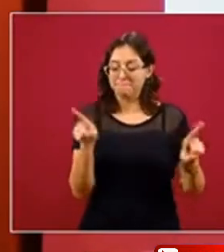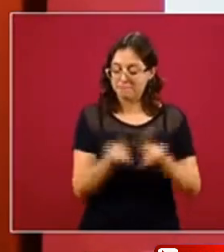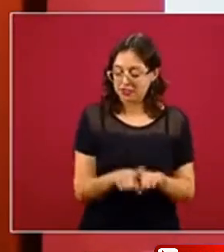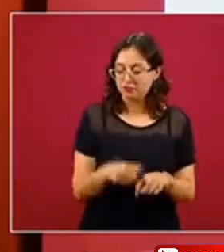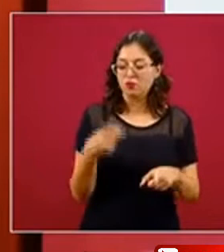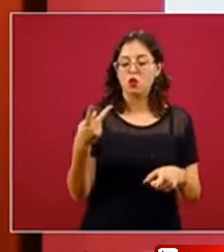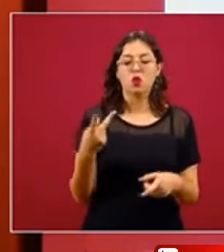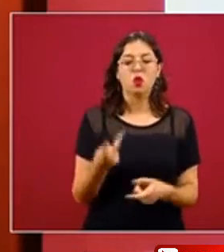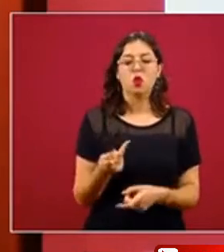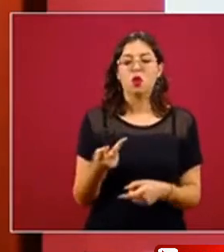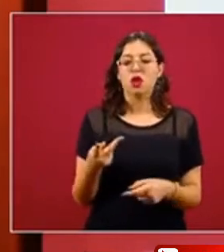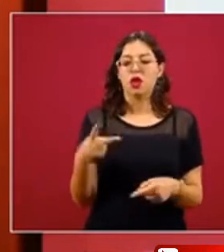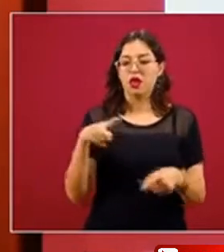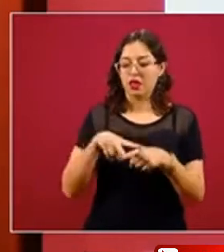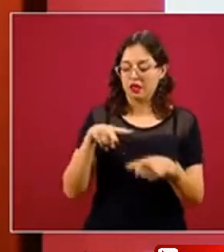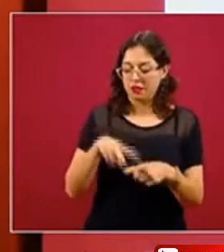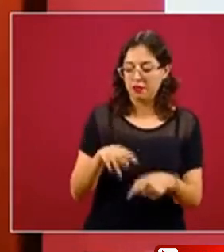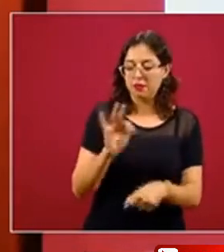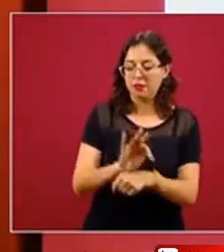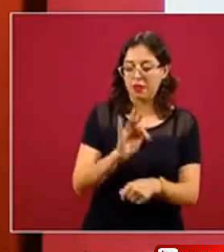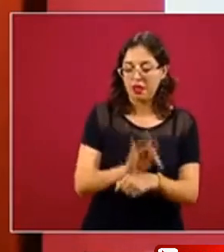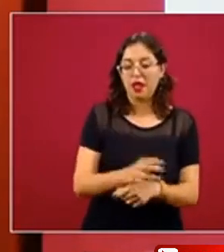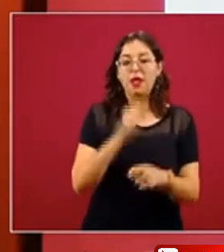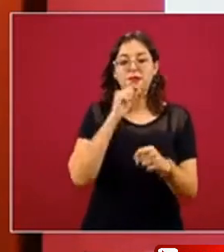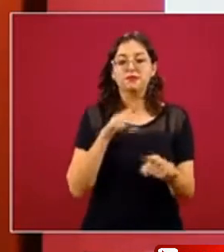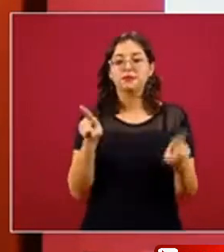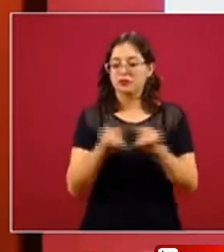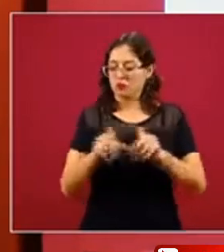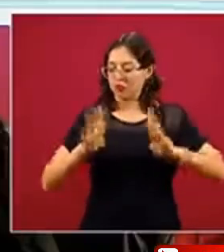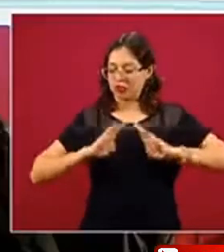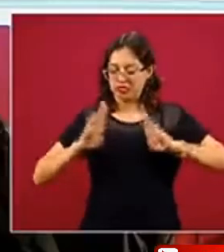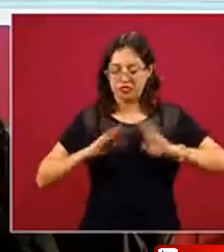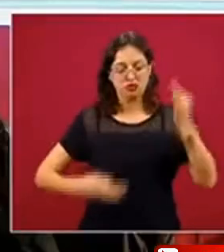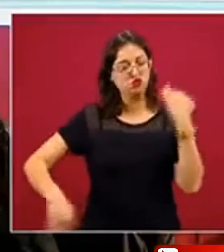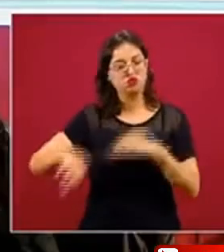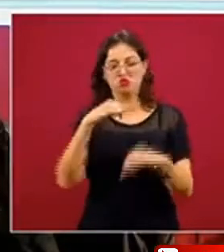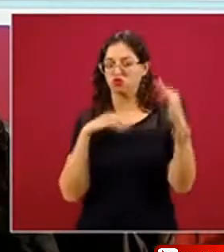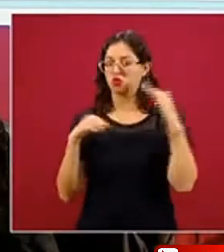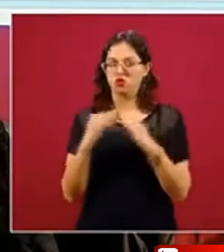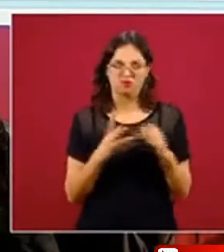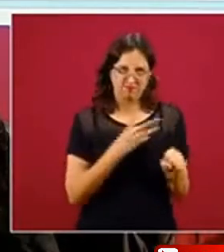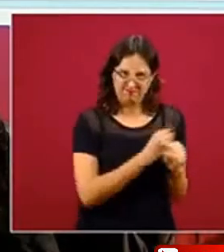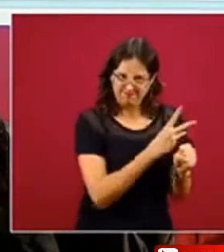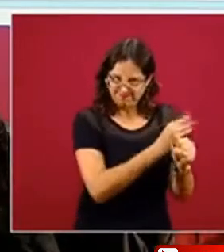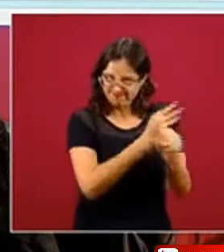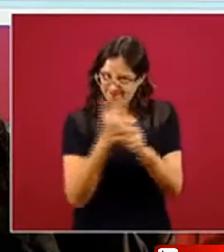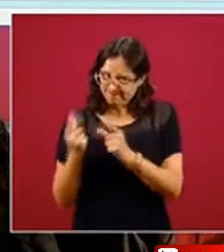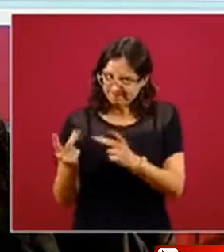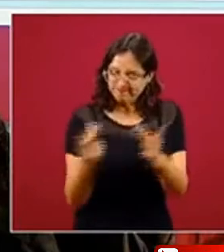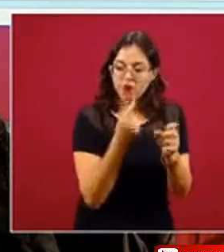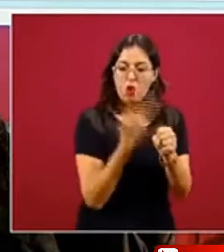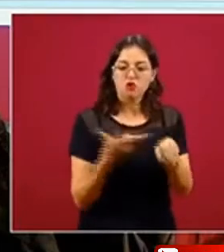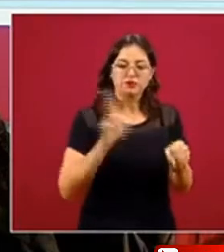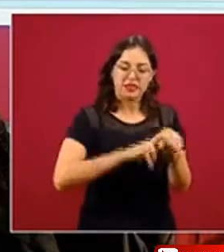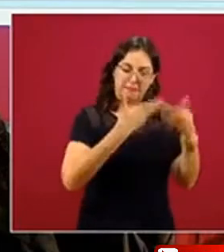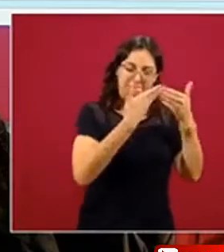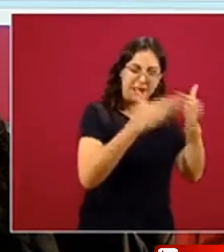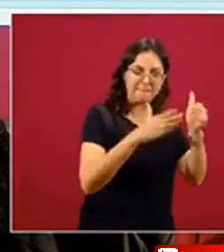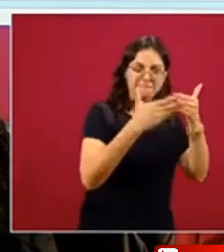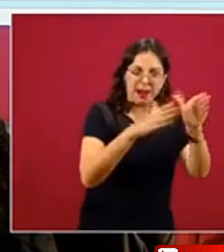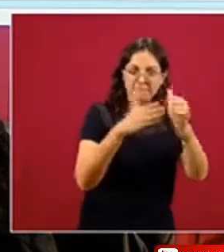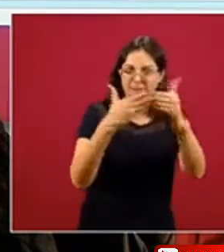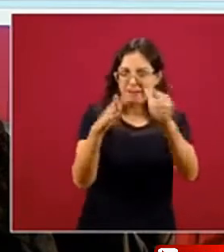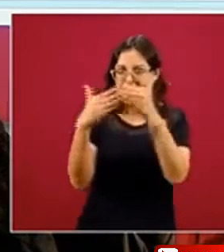Civil, las instituciones militares, y todos actuamos para expandir la capacidad hospitalaria. Y eso es lo que vamos a